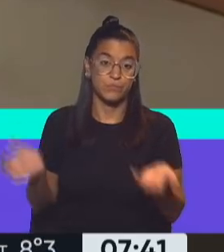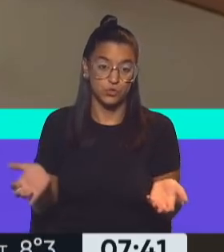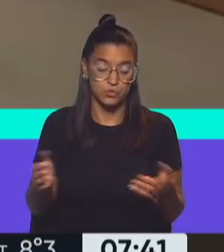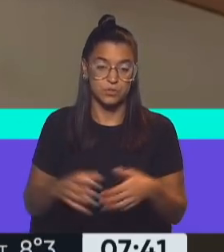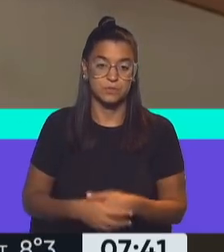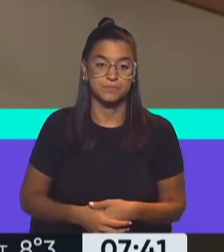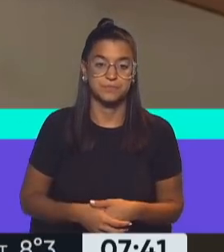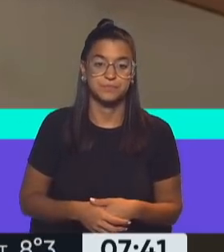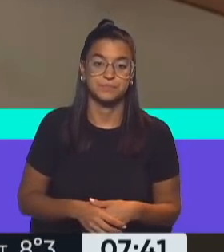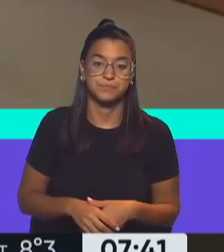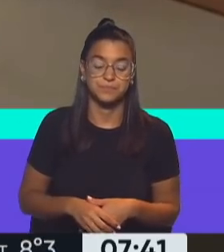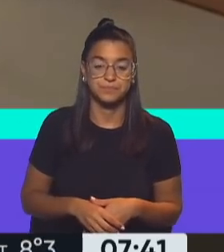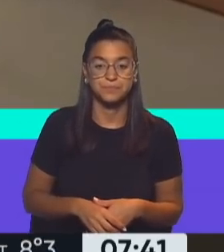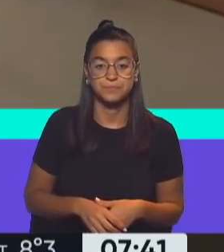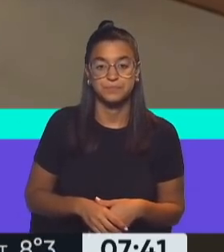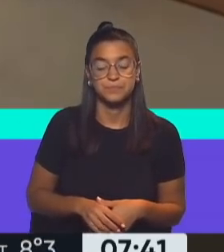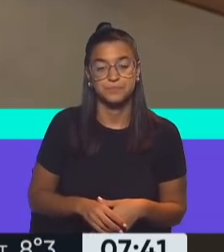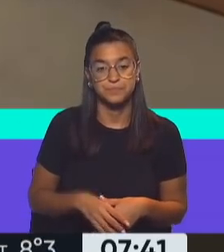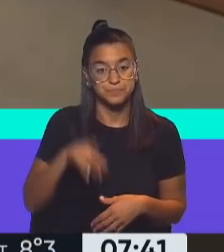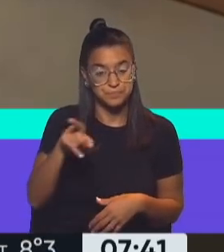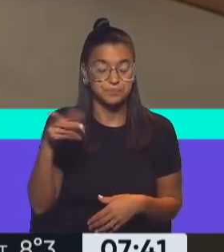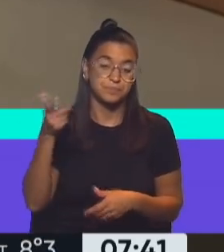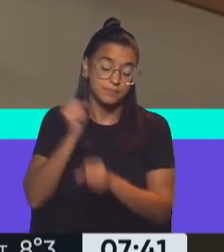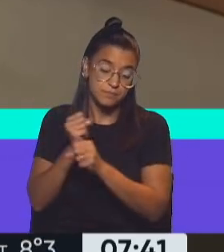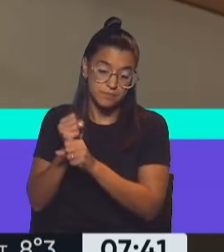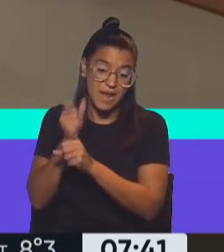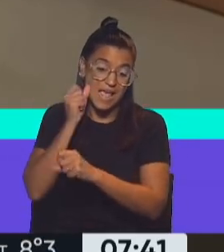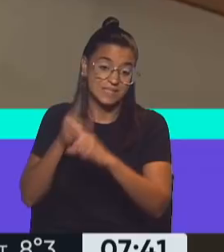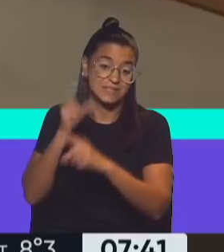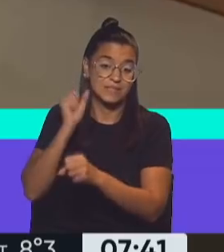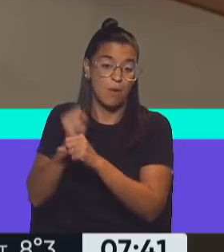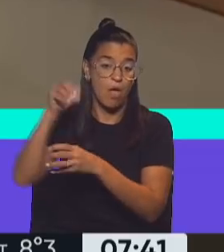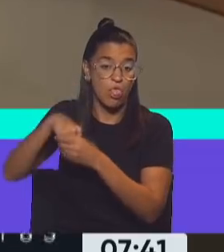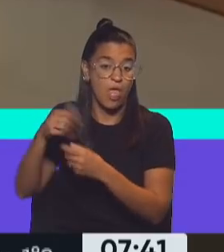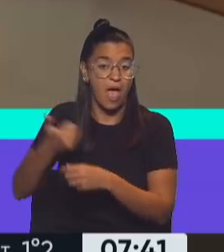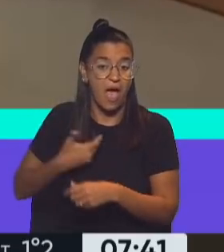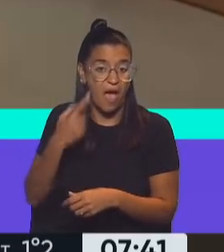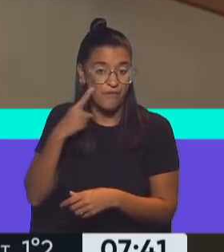quizás estos agentes que también como